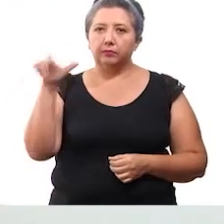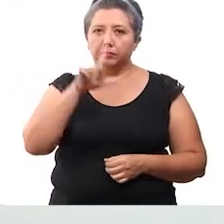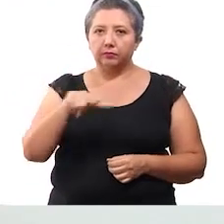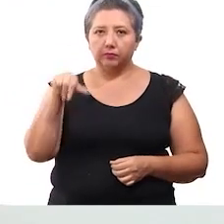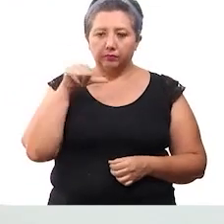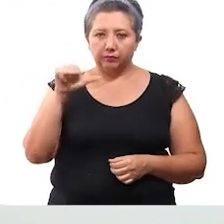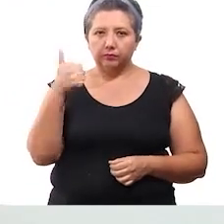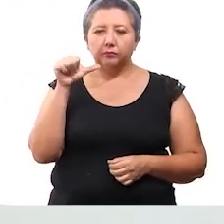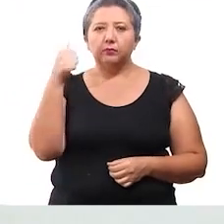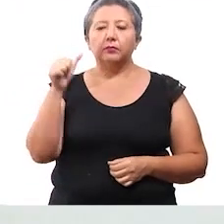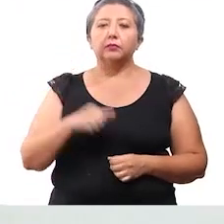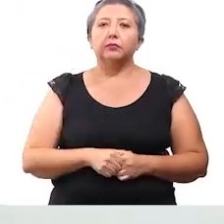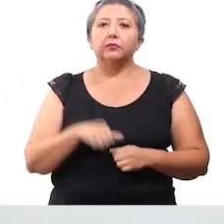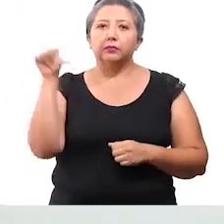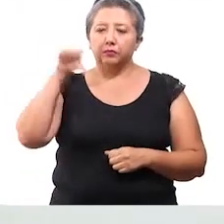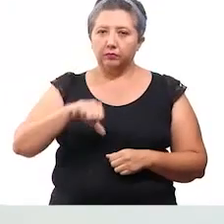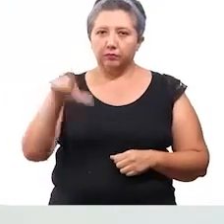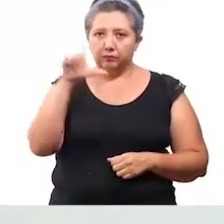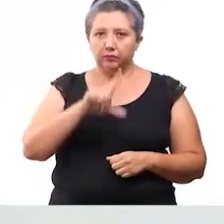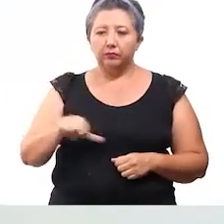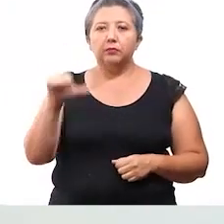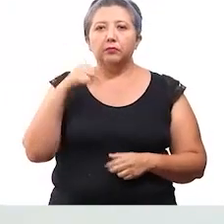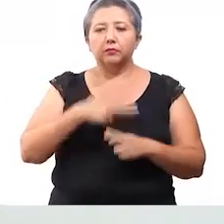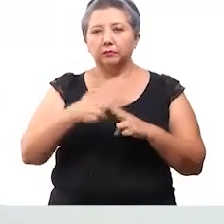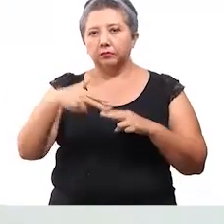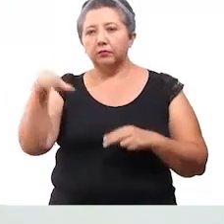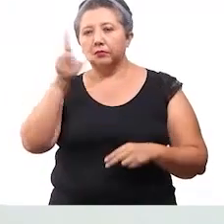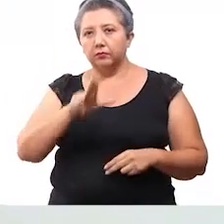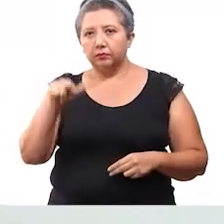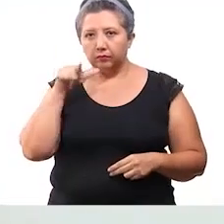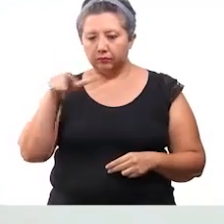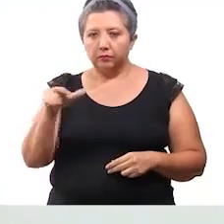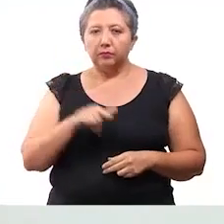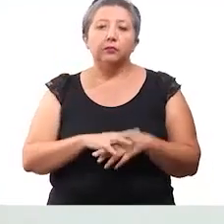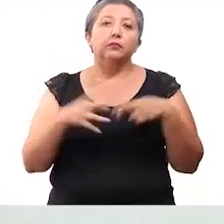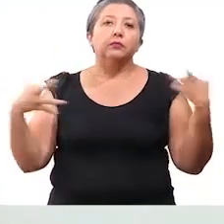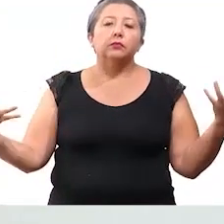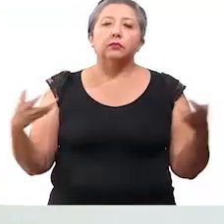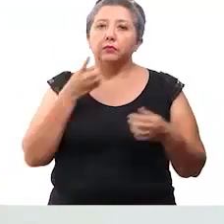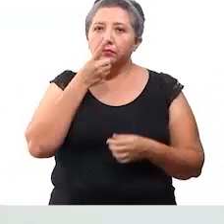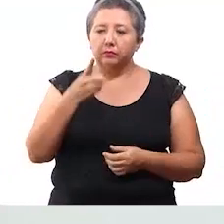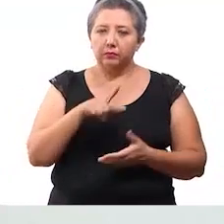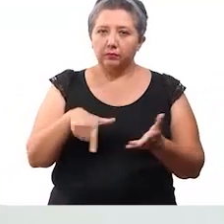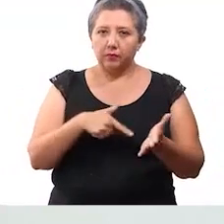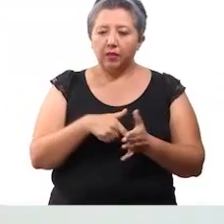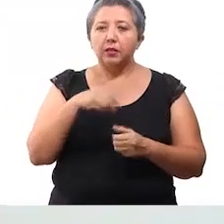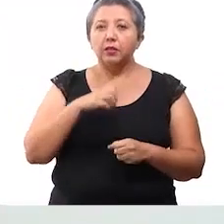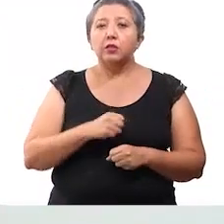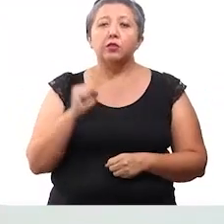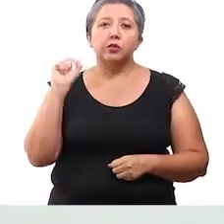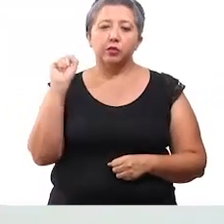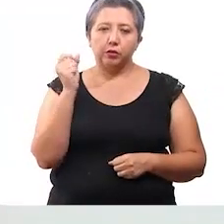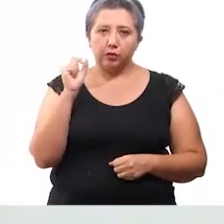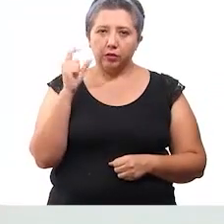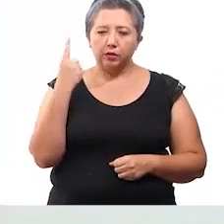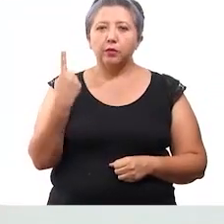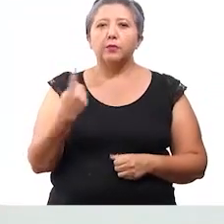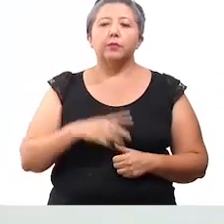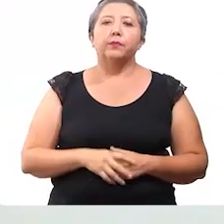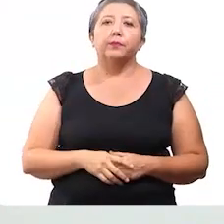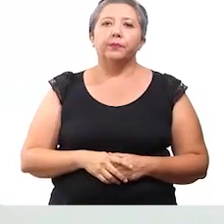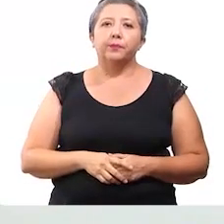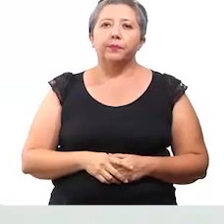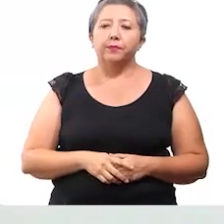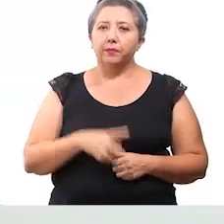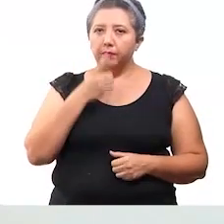lunes 16 de agosto. Hoy lunes 16 y hasta el martes 17 de agosto se lleva a cabo en el macromódulo habilitado en el Centro de Convenciones Yucatán